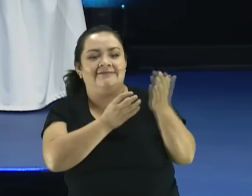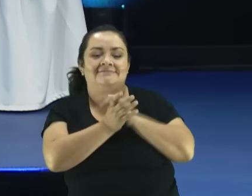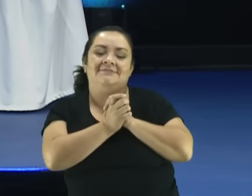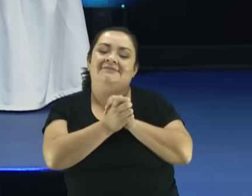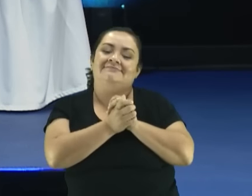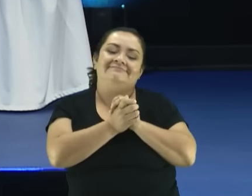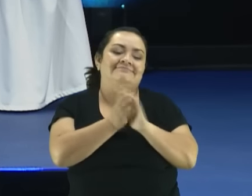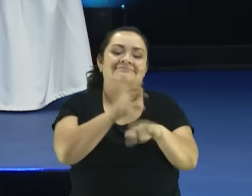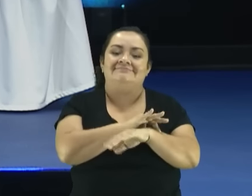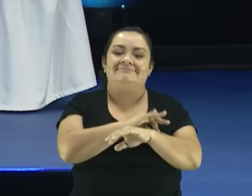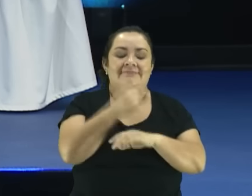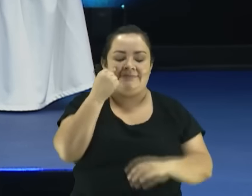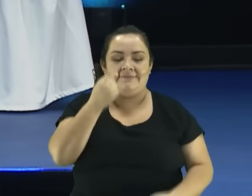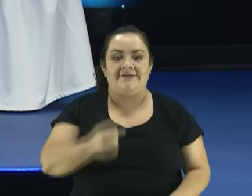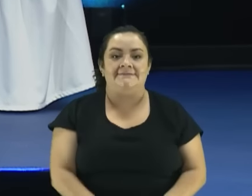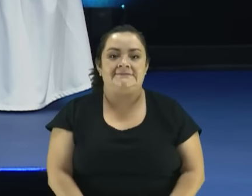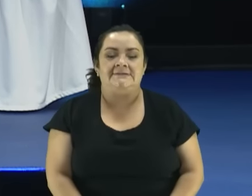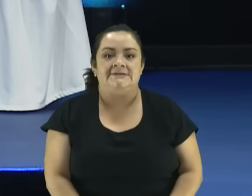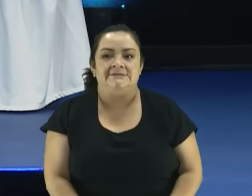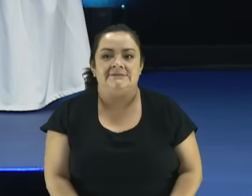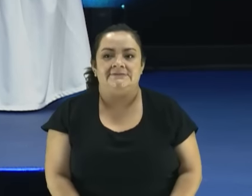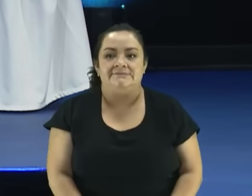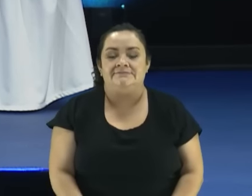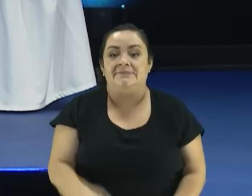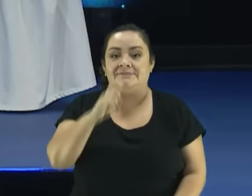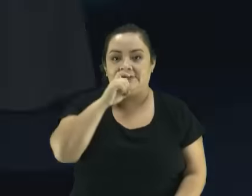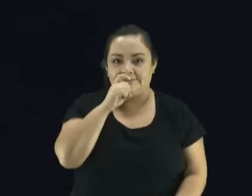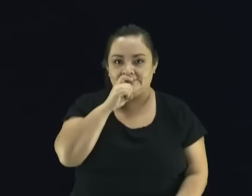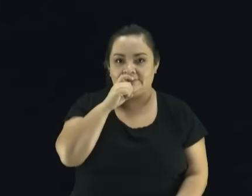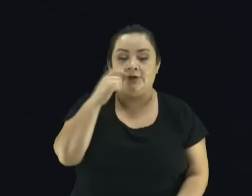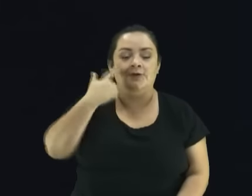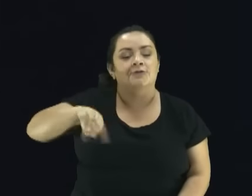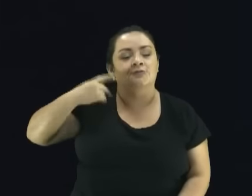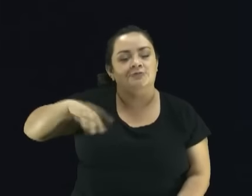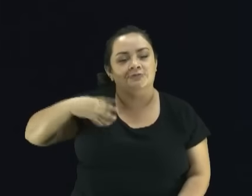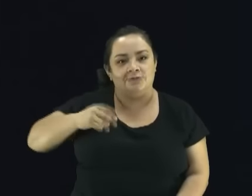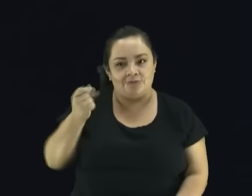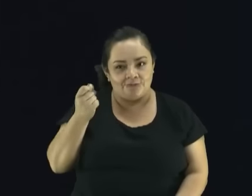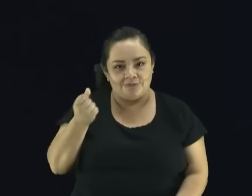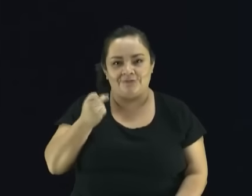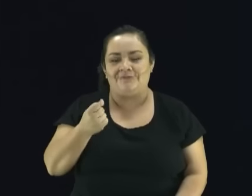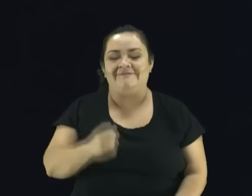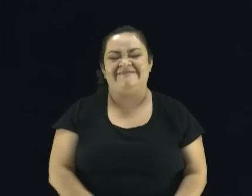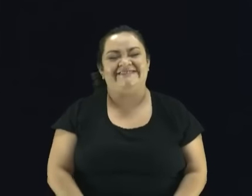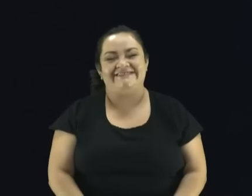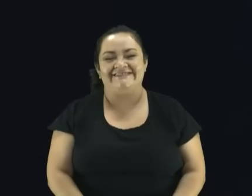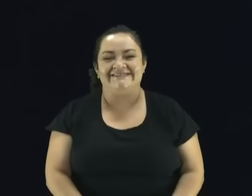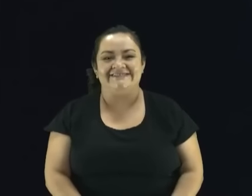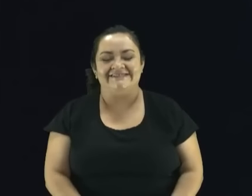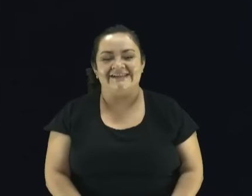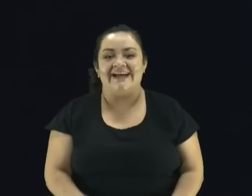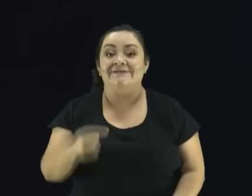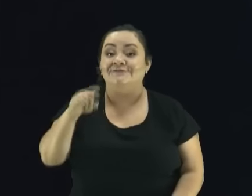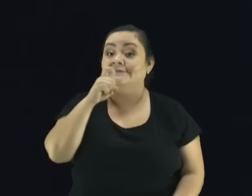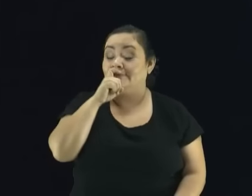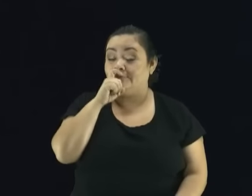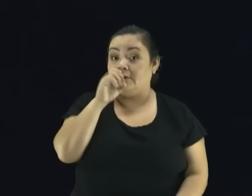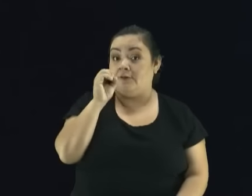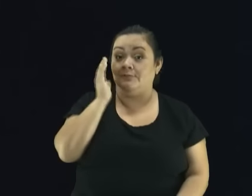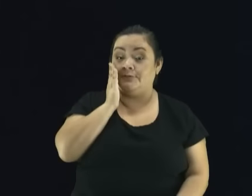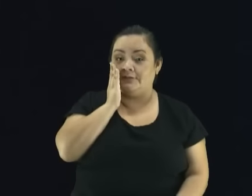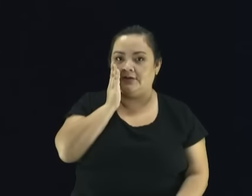la carne miren hermanos los que no han sido papás todavía Apúrense porque nada verad pero bien cuando usted es papá la